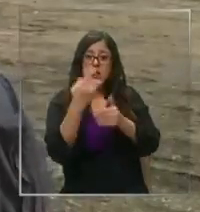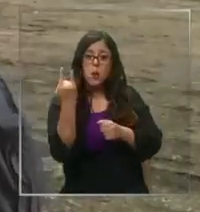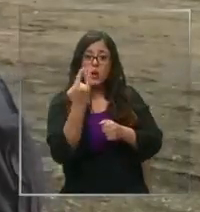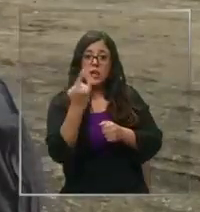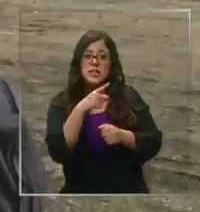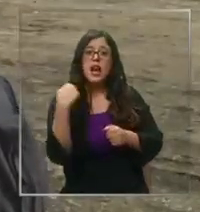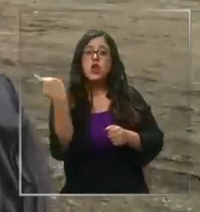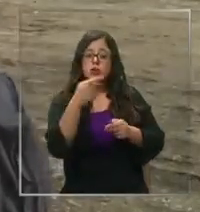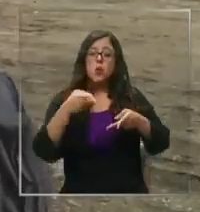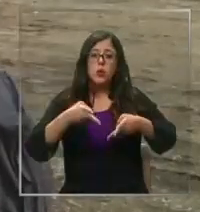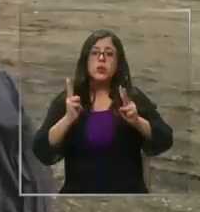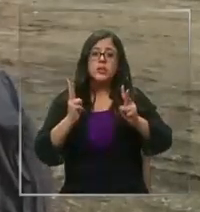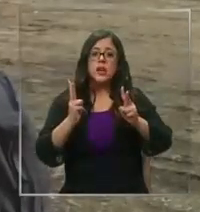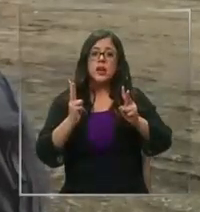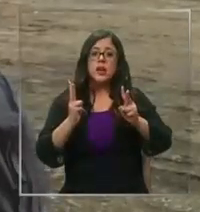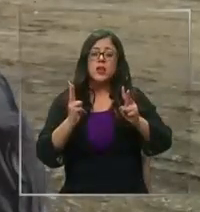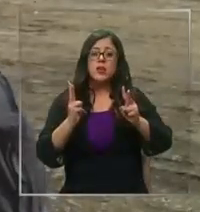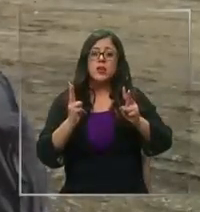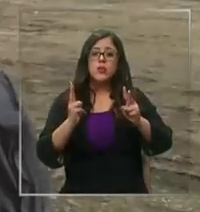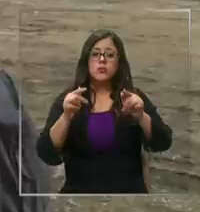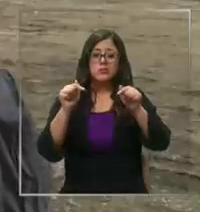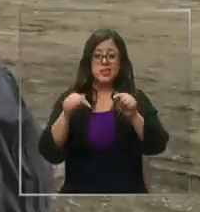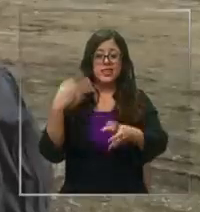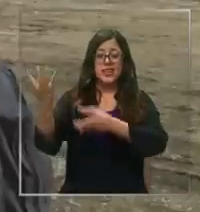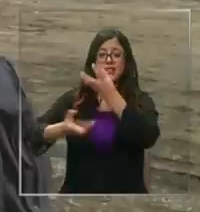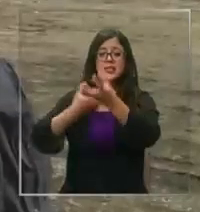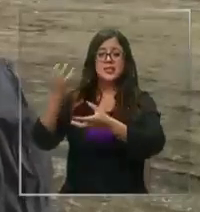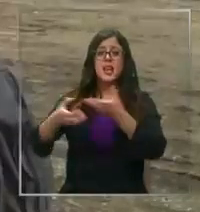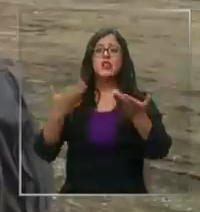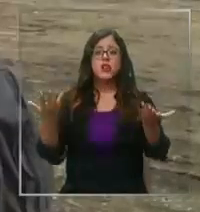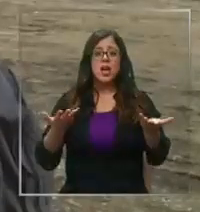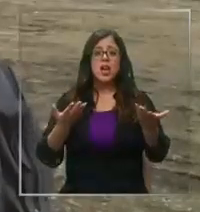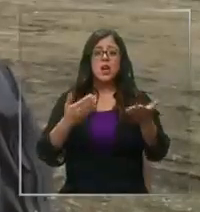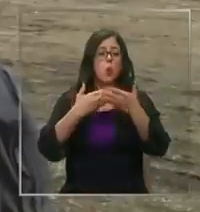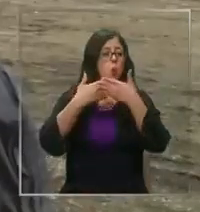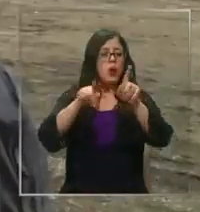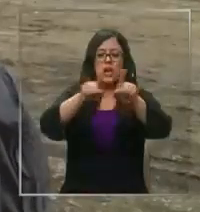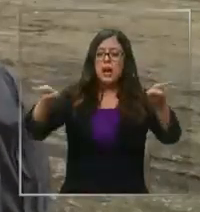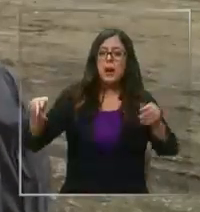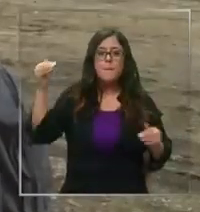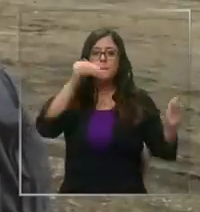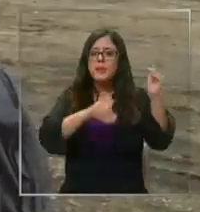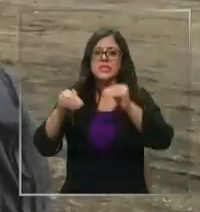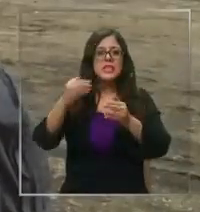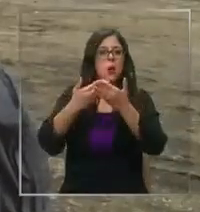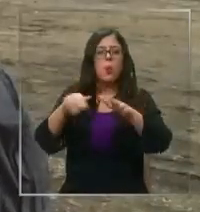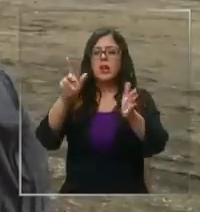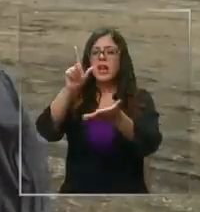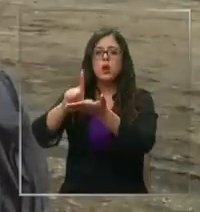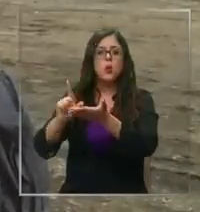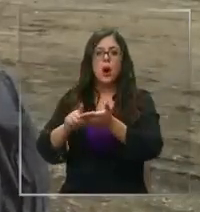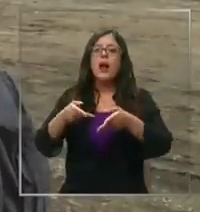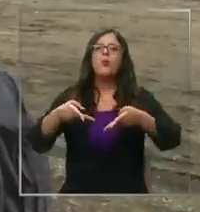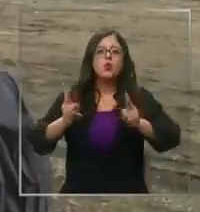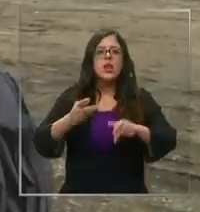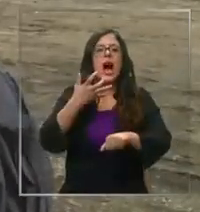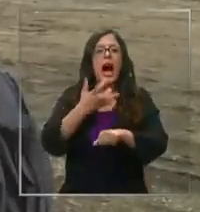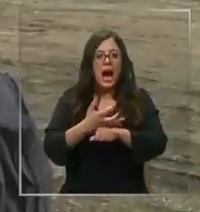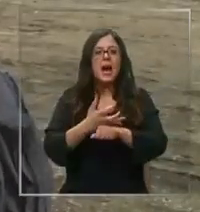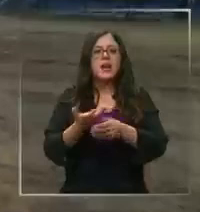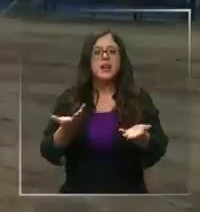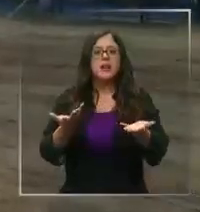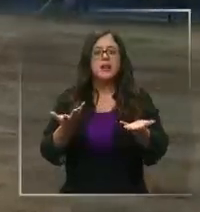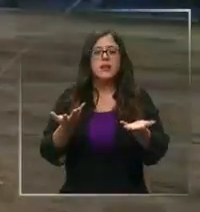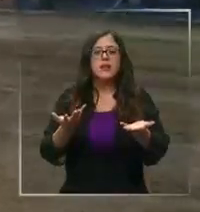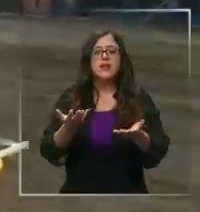siempre estamos autorizados, ante una emergencia de este calibre, a coger agua de cualquier piscina, de cualquier lugar. Estamos autorizados para cualquier